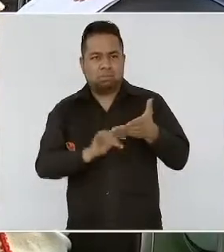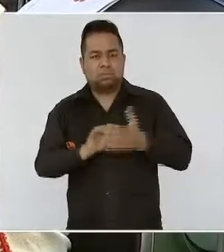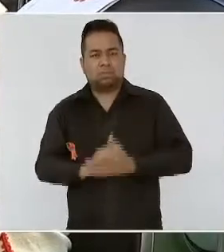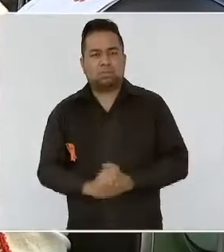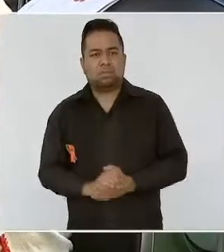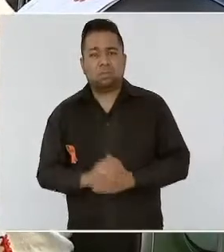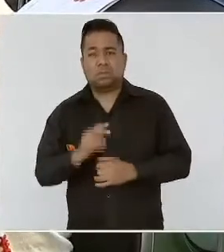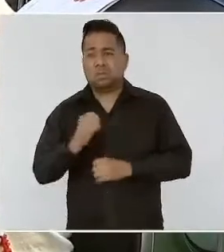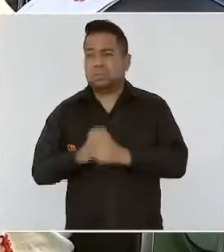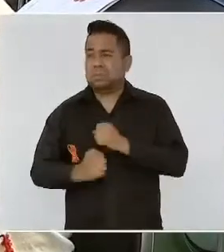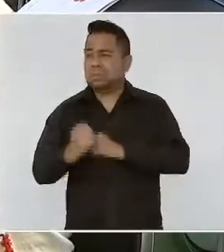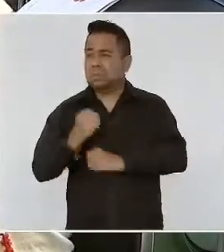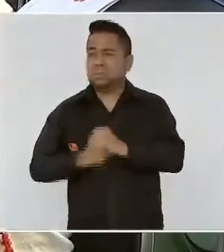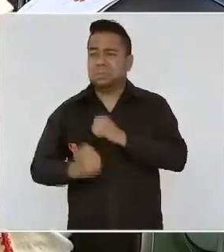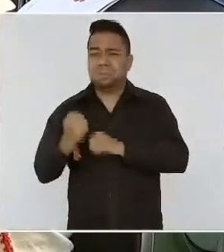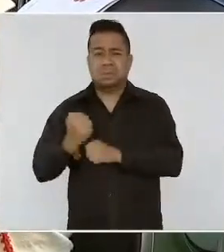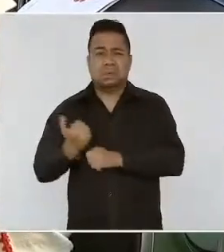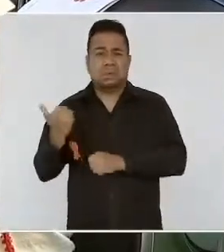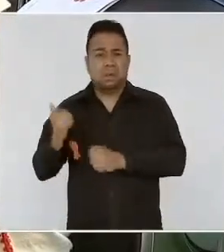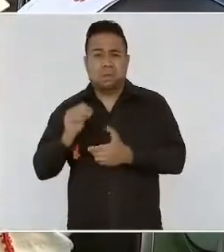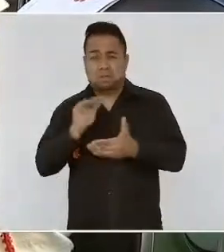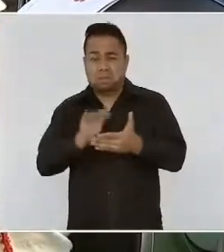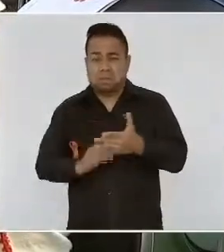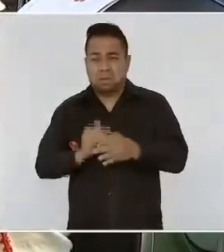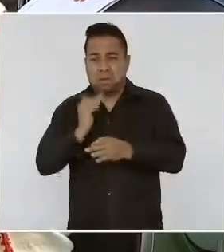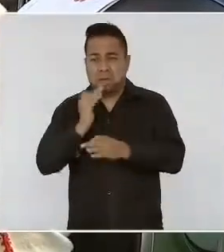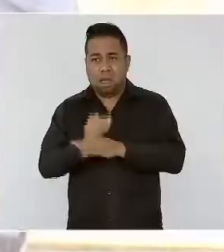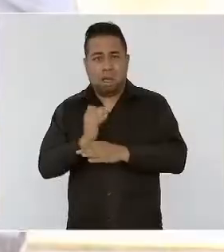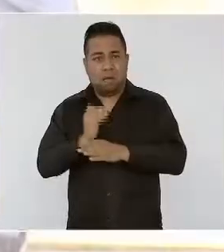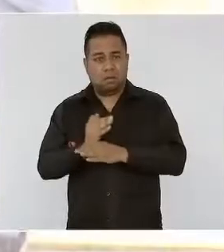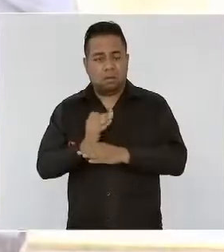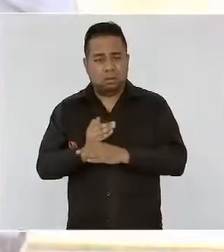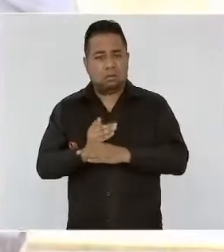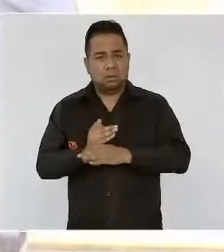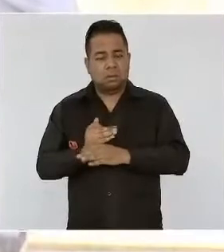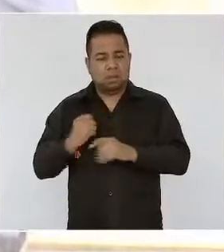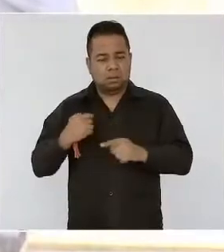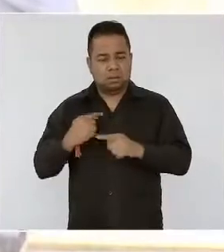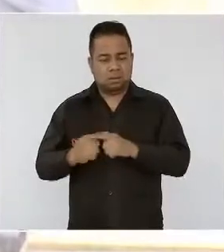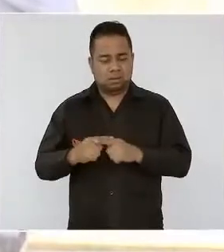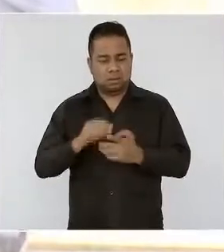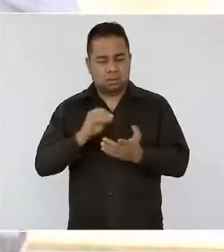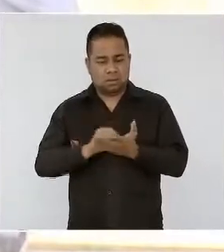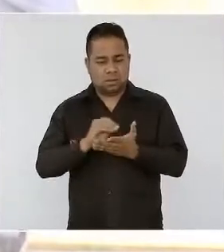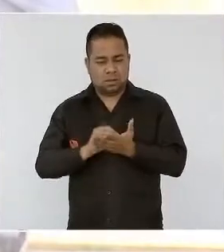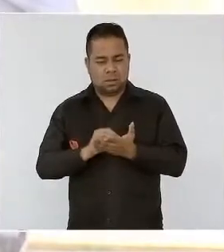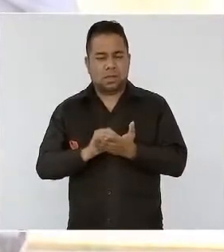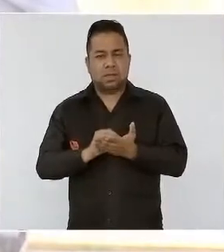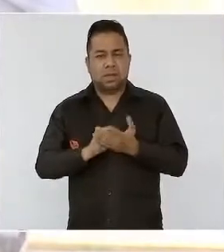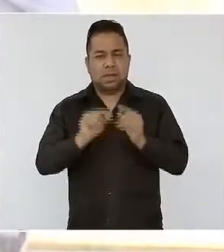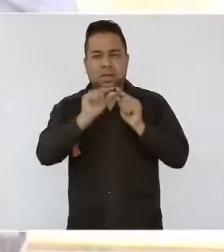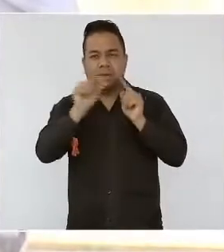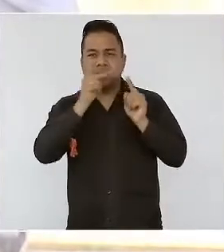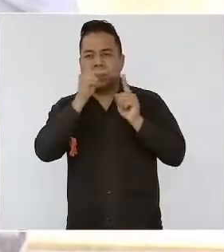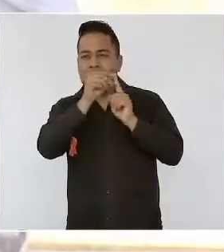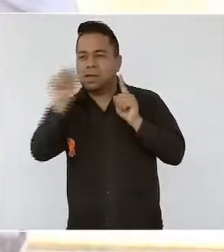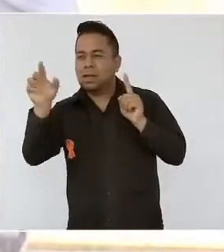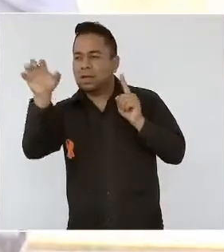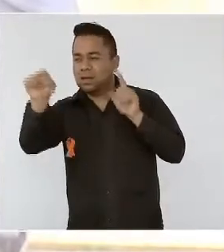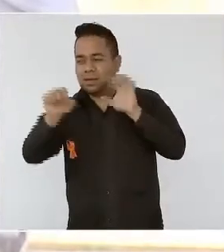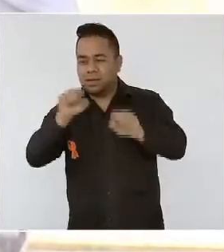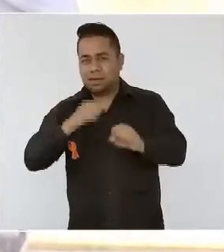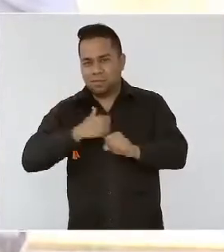fue hace muchos años que me lo leía y hasta el día de hoy me acuerdo de algunos versos y decía: